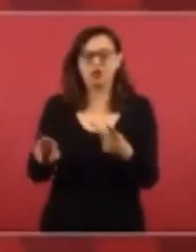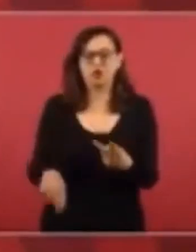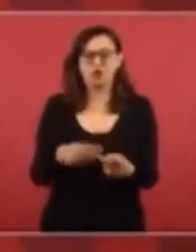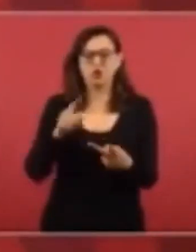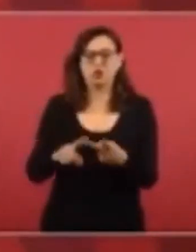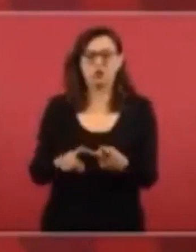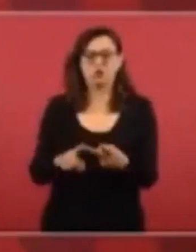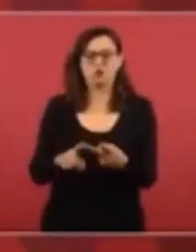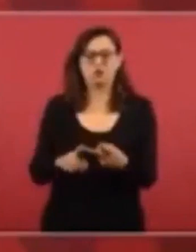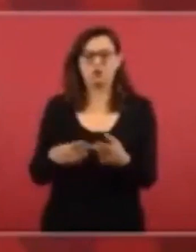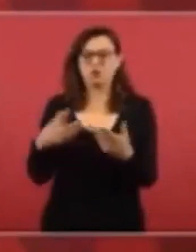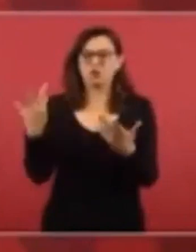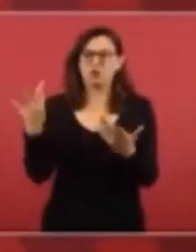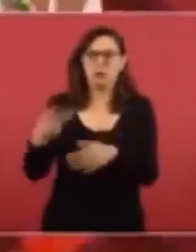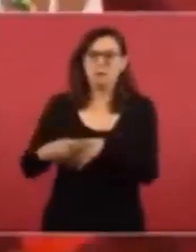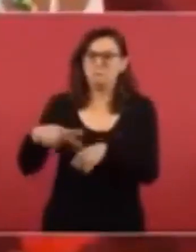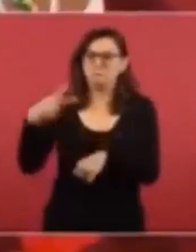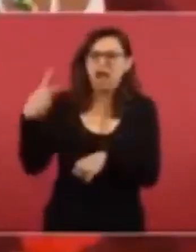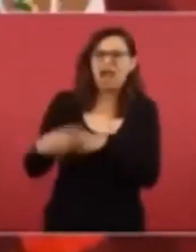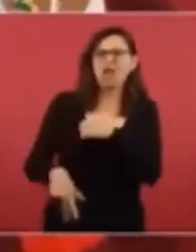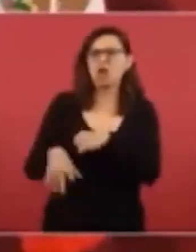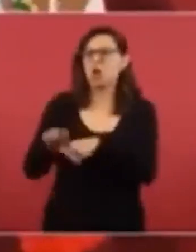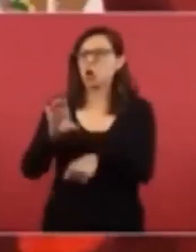un peligro para Colombia,